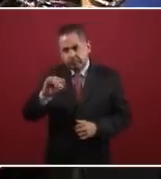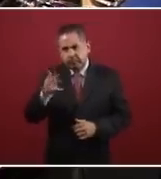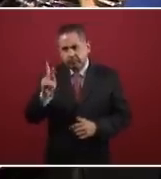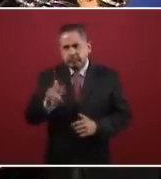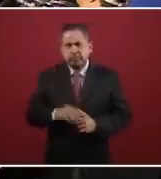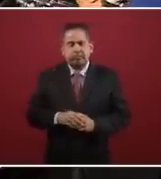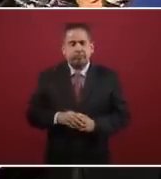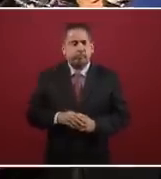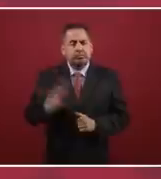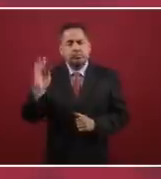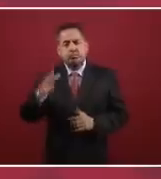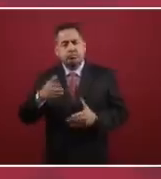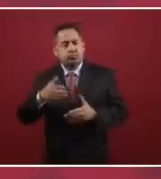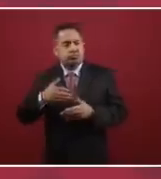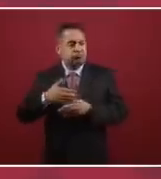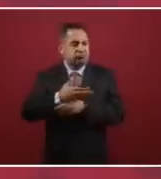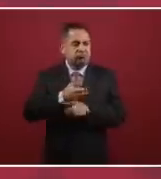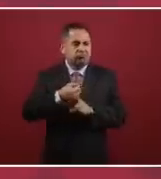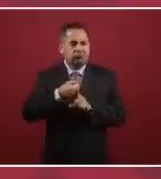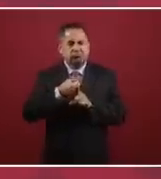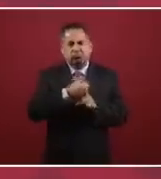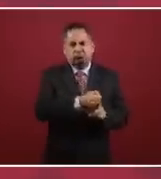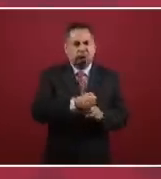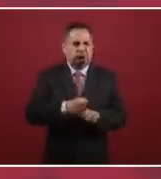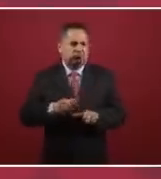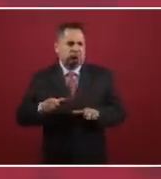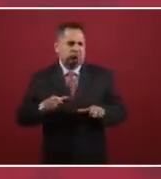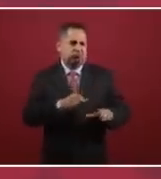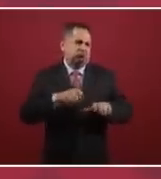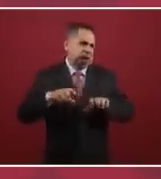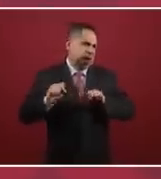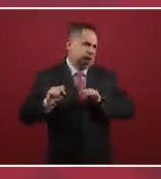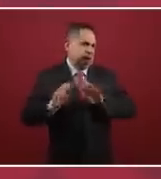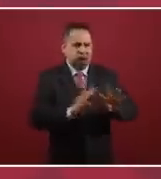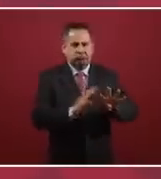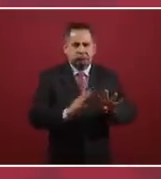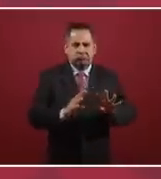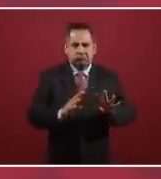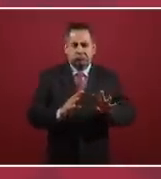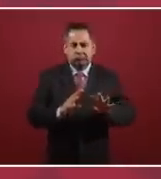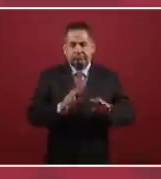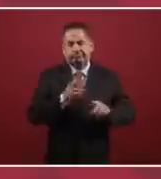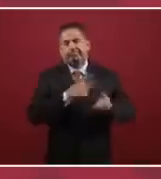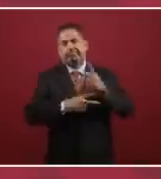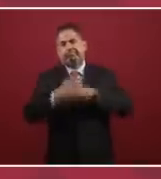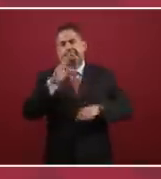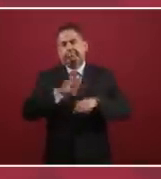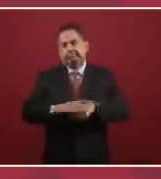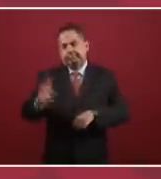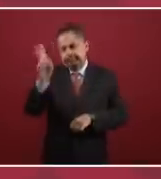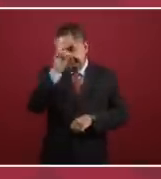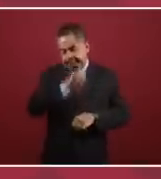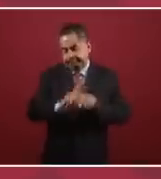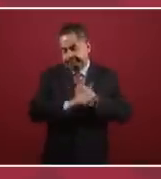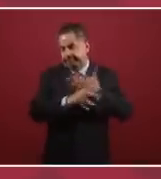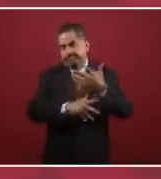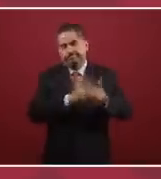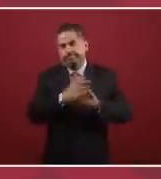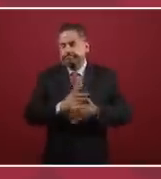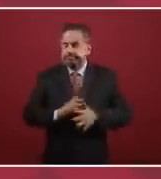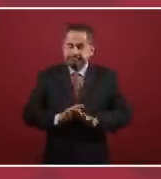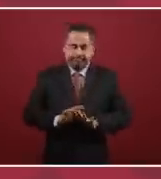se interviene con la fuerza pública, se agrava el conflicto.